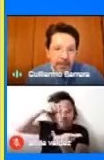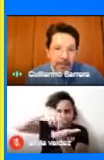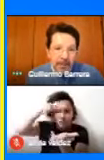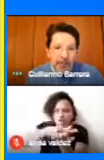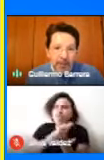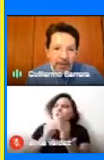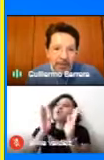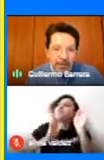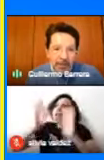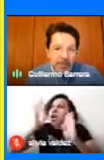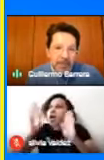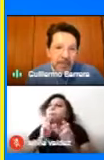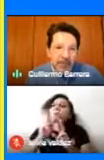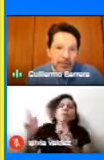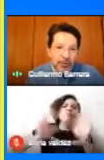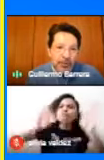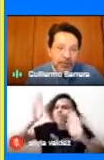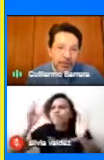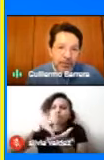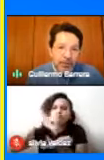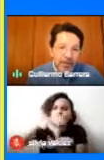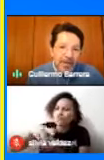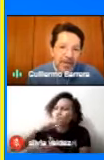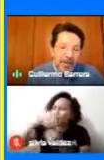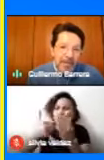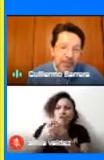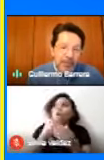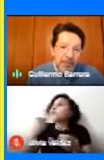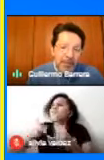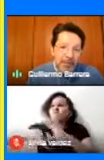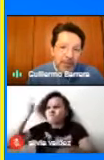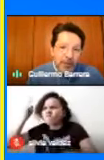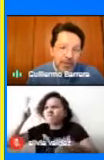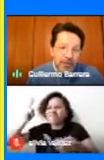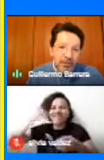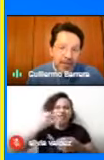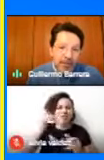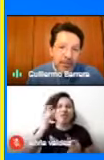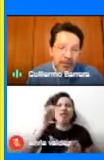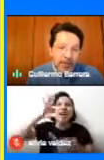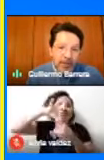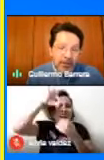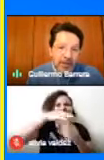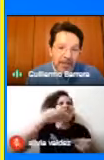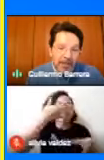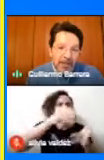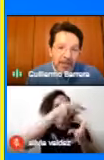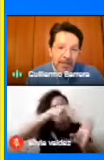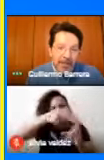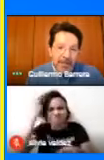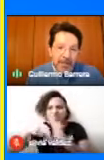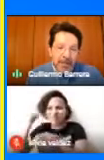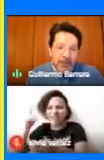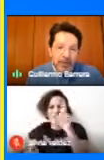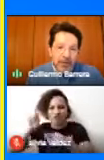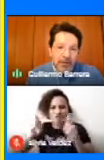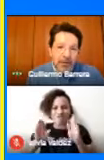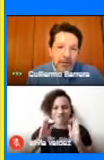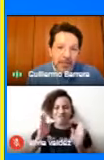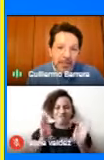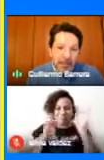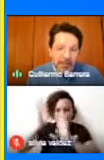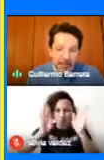populares, revocatorias del mandato. Todos estos son los mecanismos mediante los cuales los ciudadanos se pueden organizar para